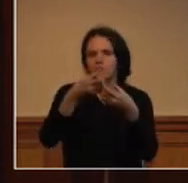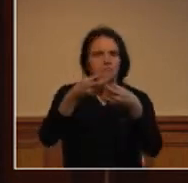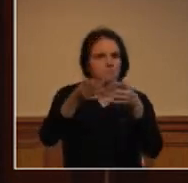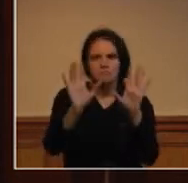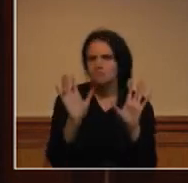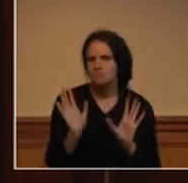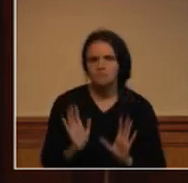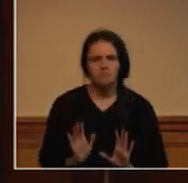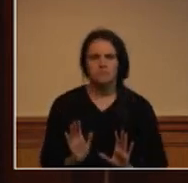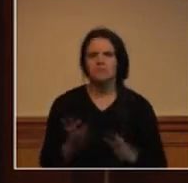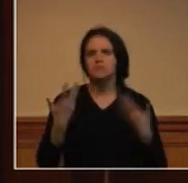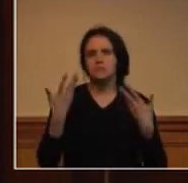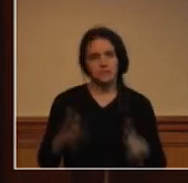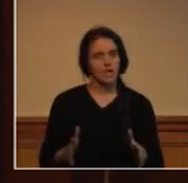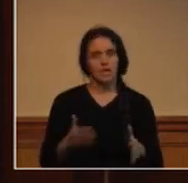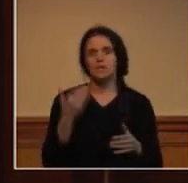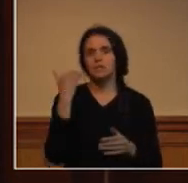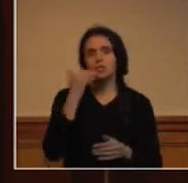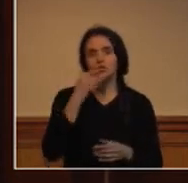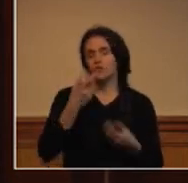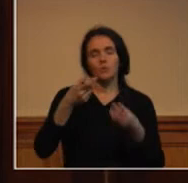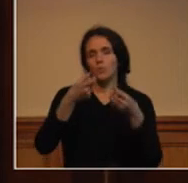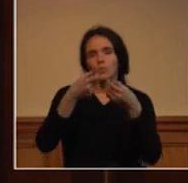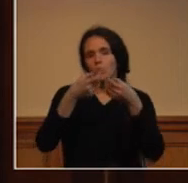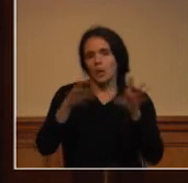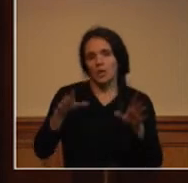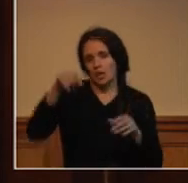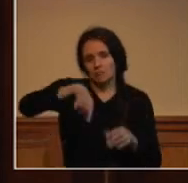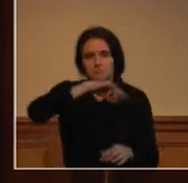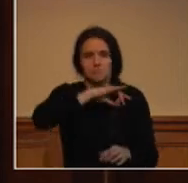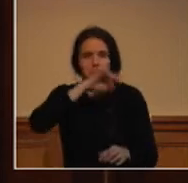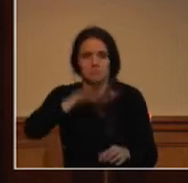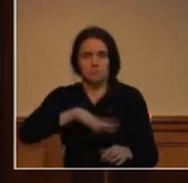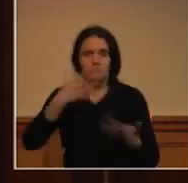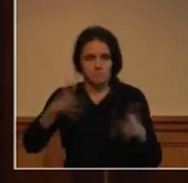Está estandarizado para chicos con desarrollo típico chilenos.